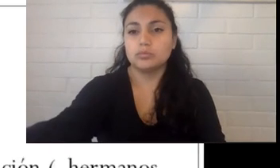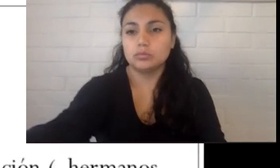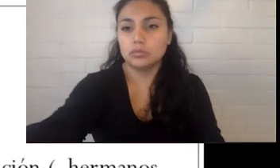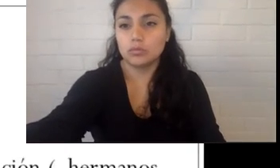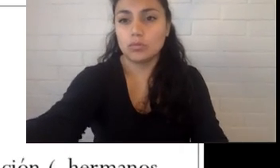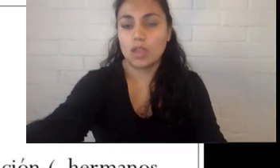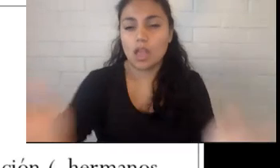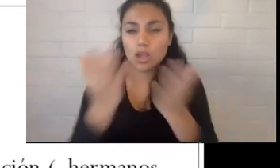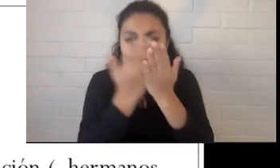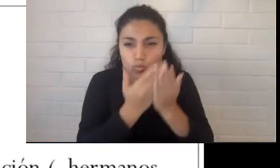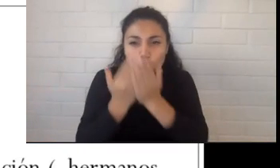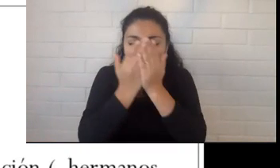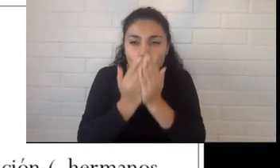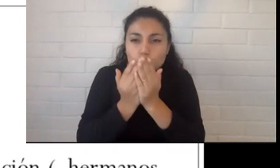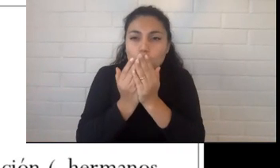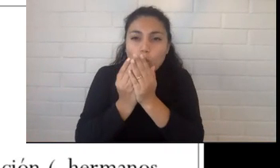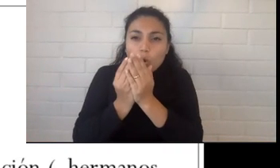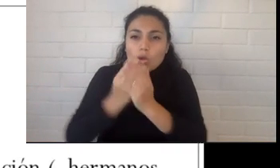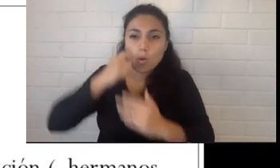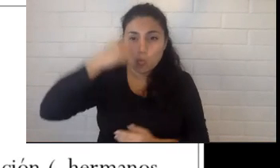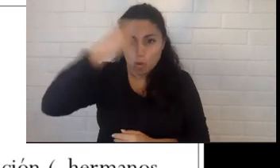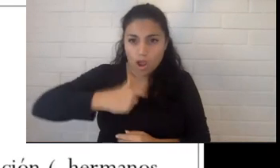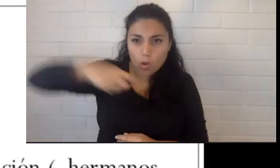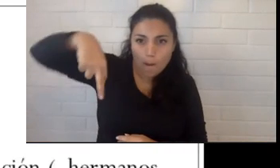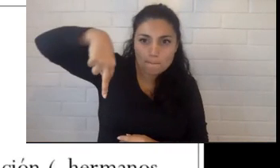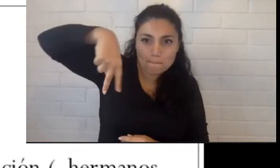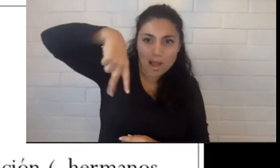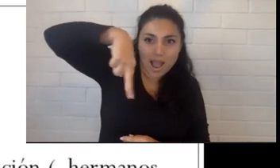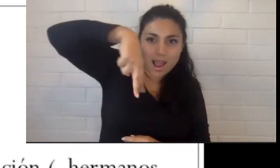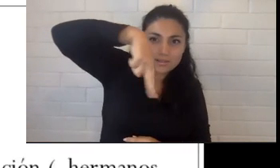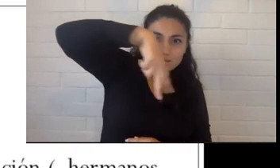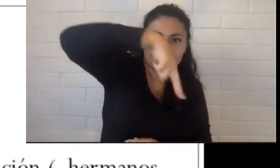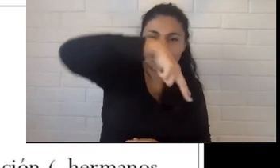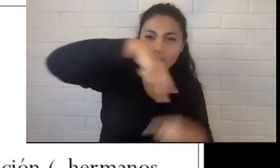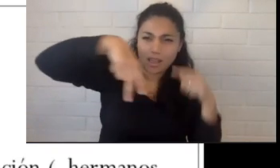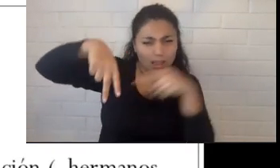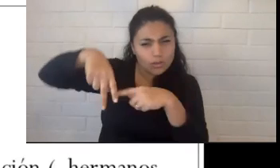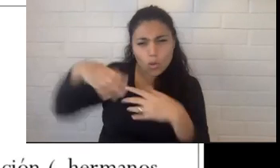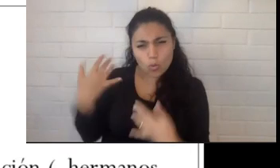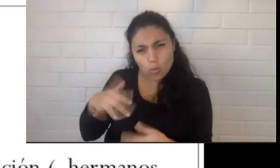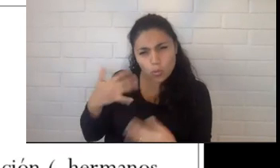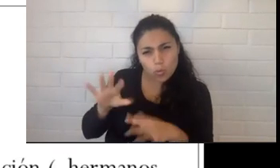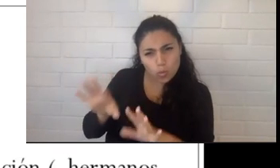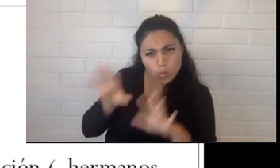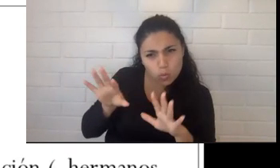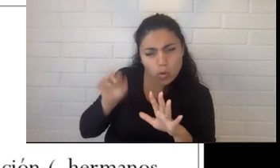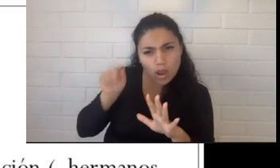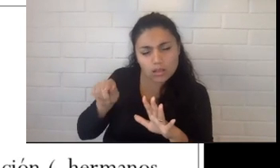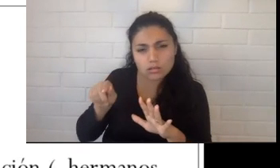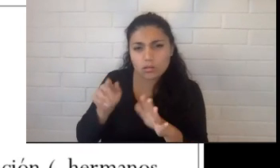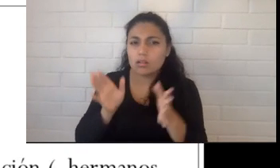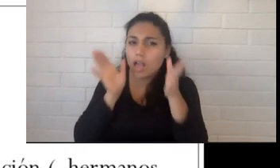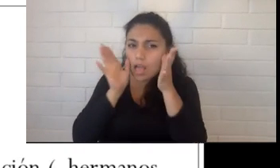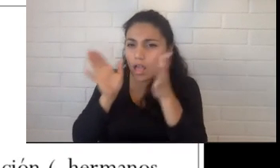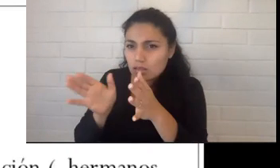de la marcha humana, ¿ya? O sea, la biomecánica se ha utilizado principalmente además para poder valorar la marcha humana como una de las primeras aplicaciones, y la